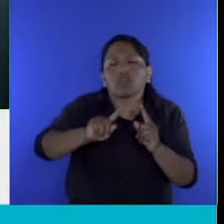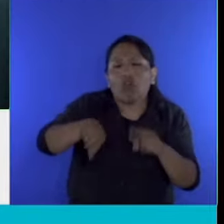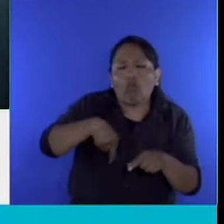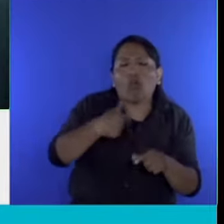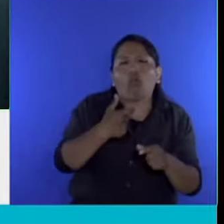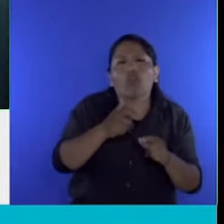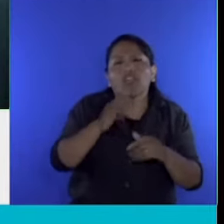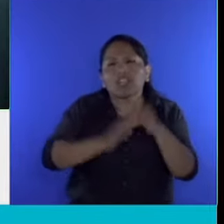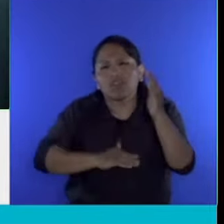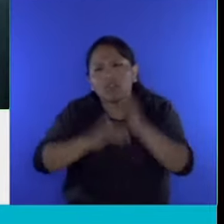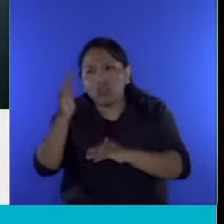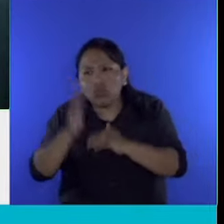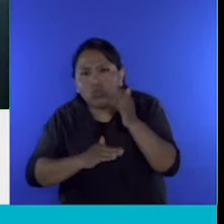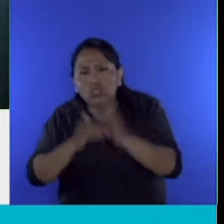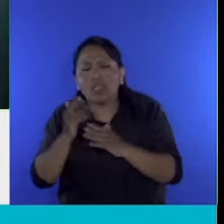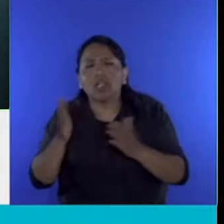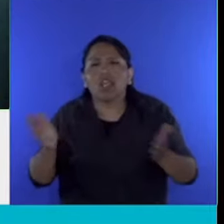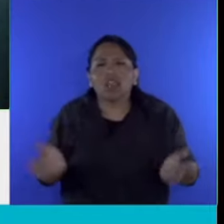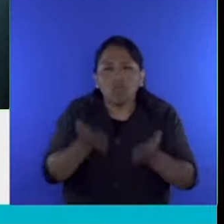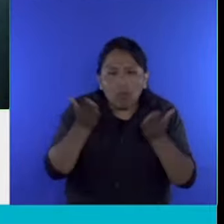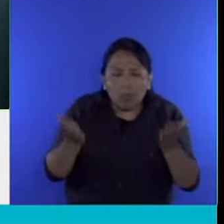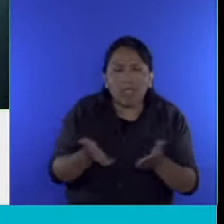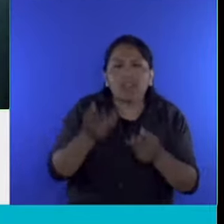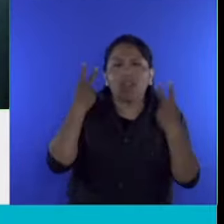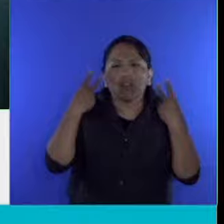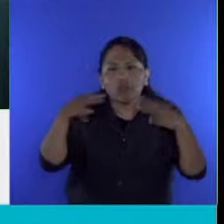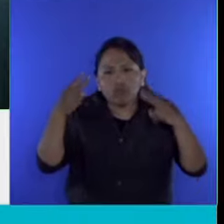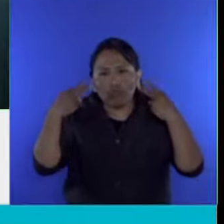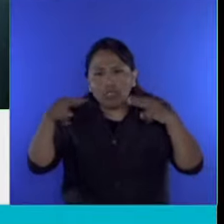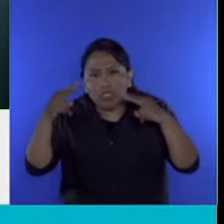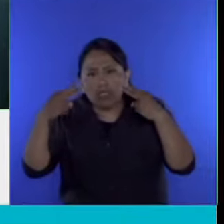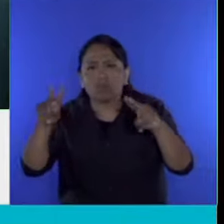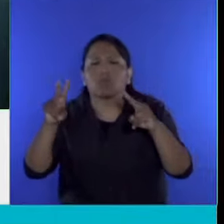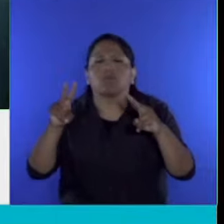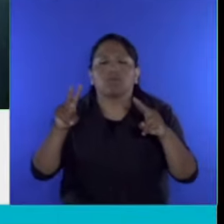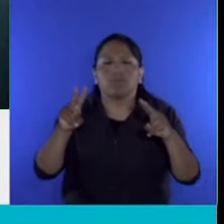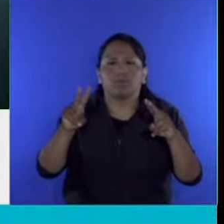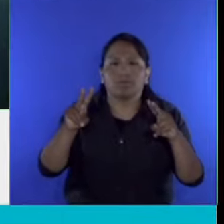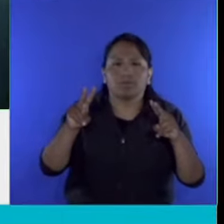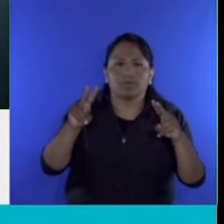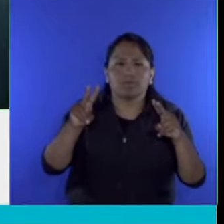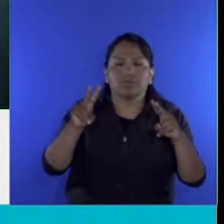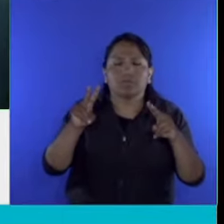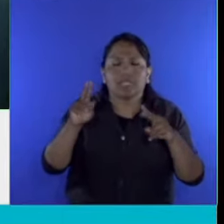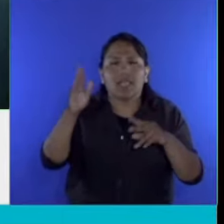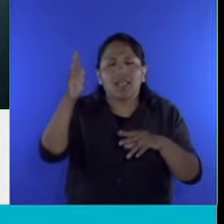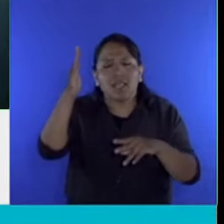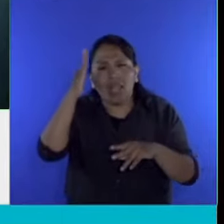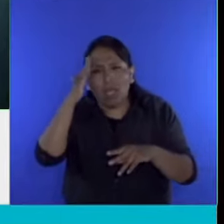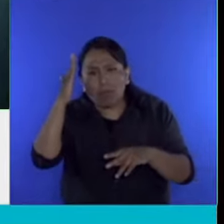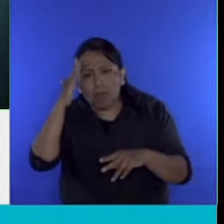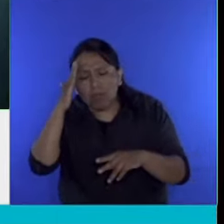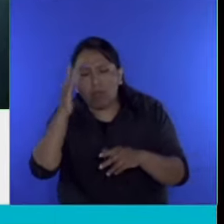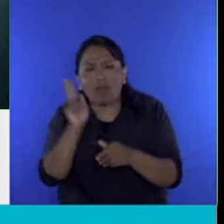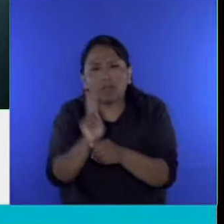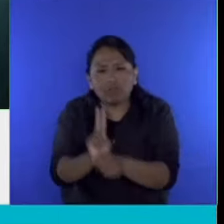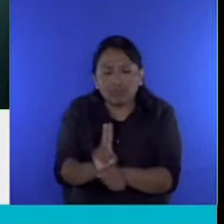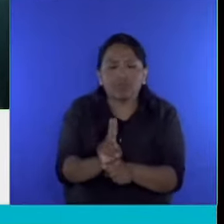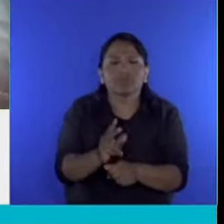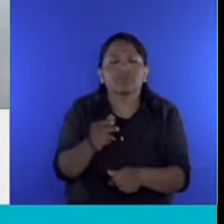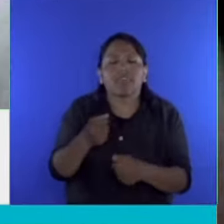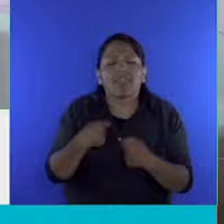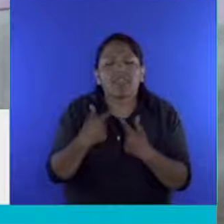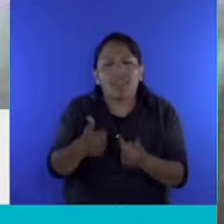en la infraestructura que fomentan el turismo que preservan la memoria que generan